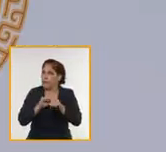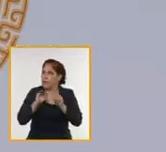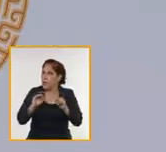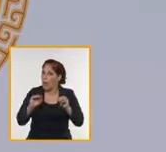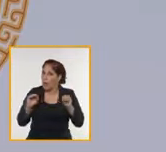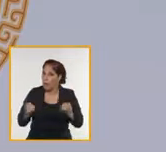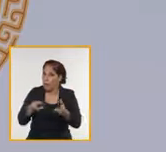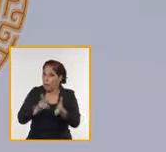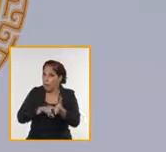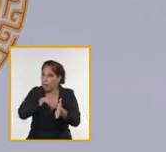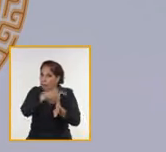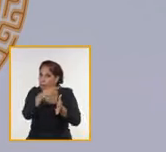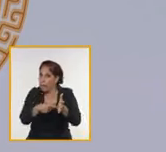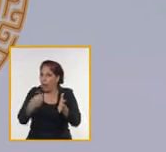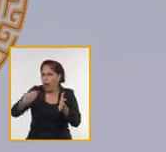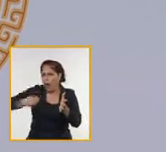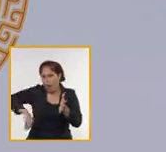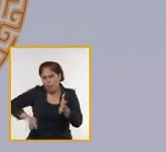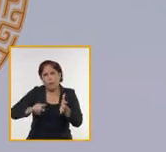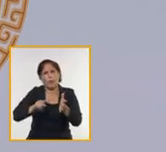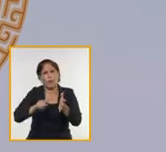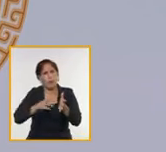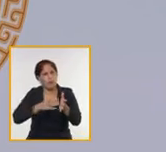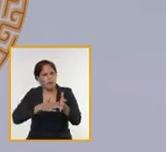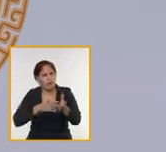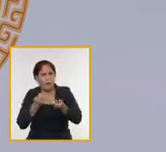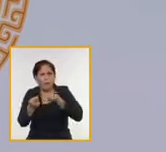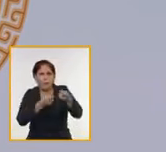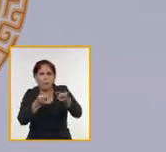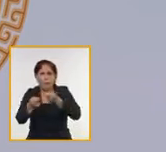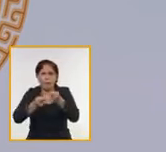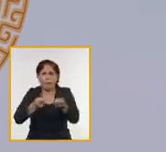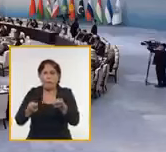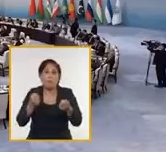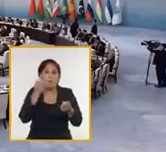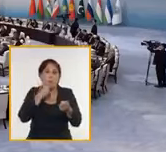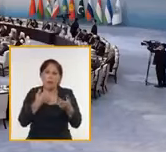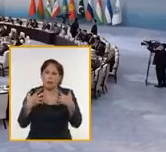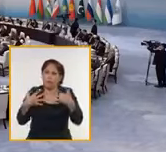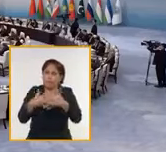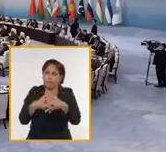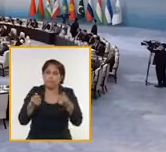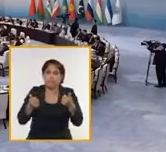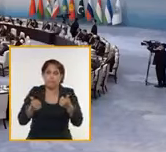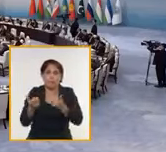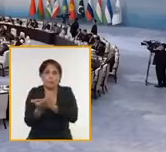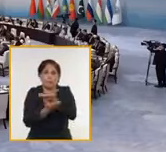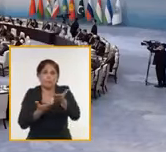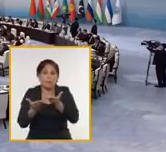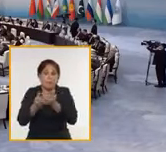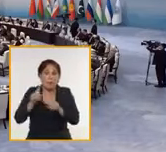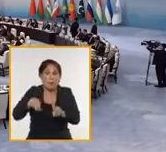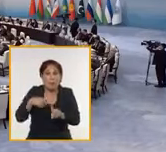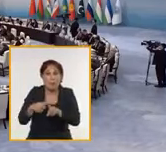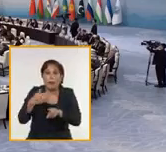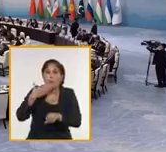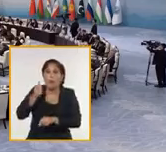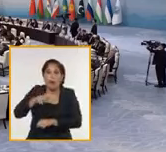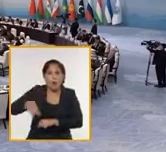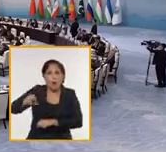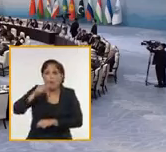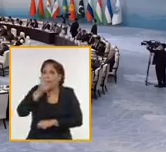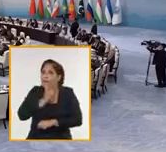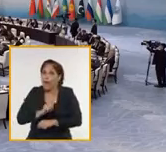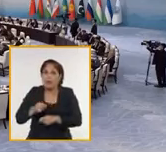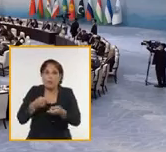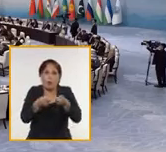Estados miembros para que aprovechen las ventajas de sus megamercados y la complementariedad económica entre ellos, y también para que mejoren la facilitación